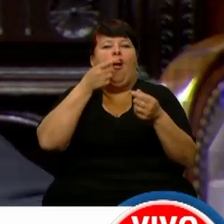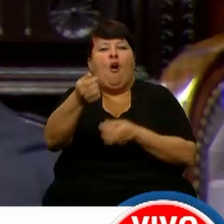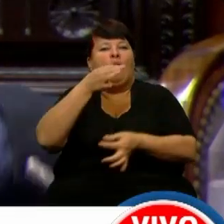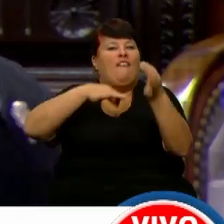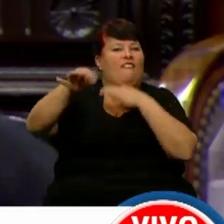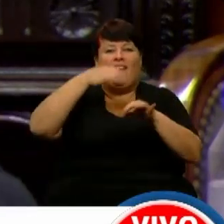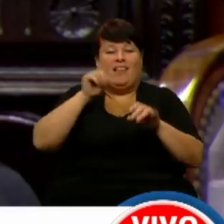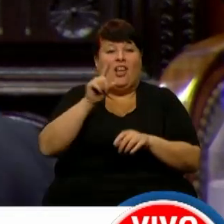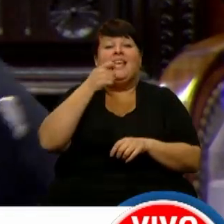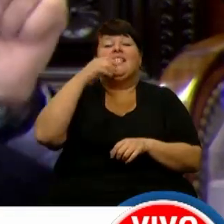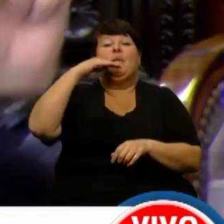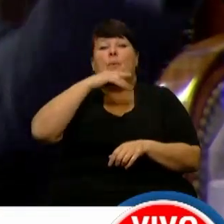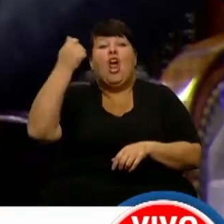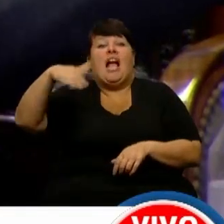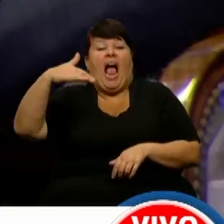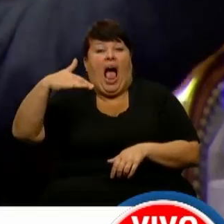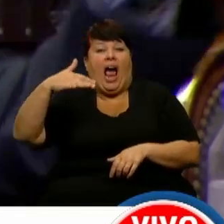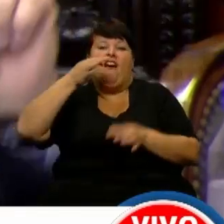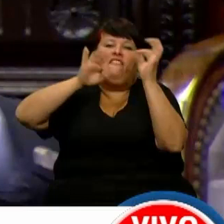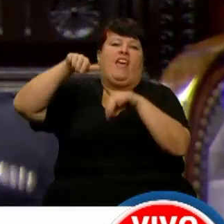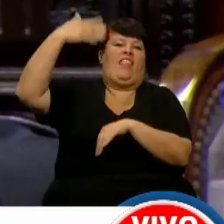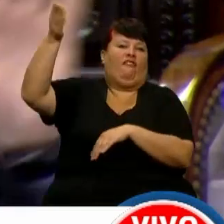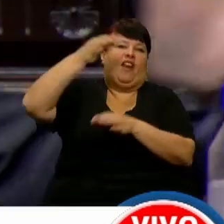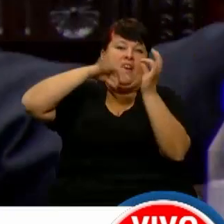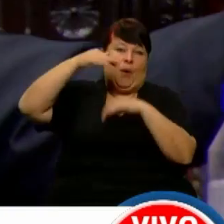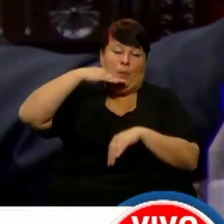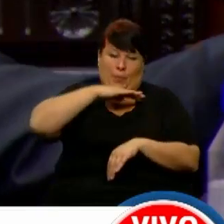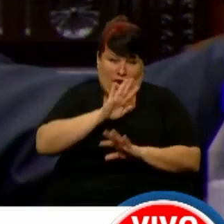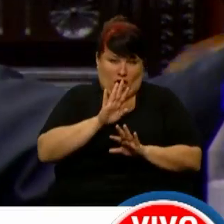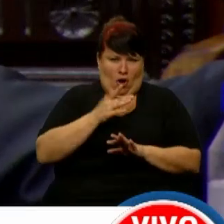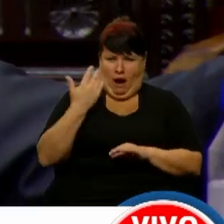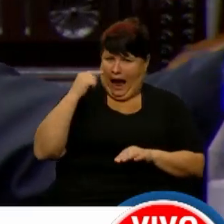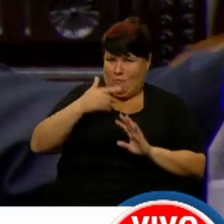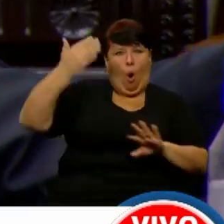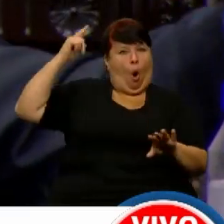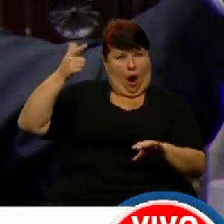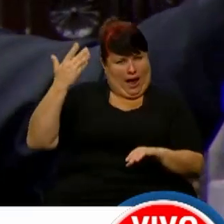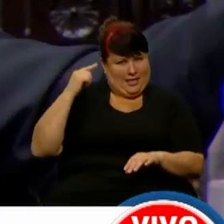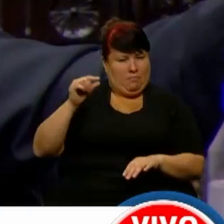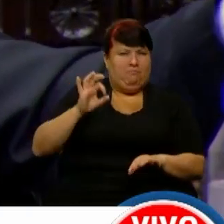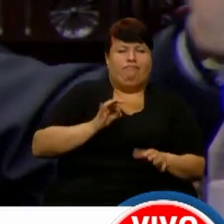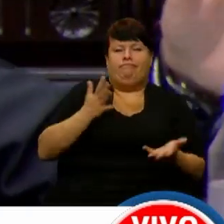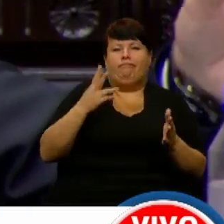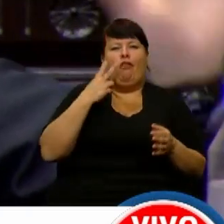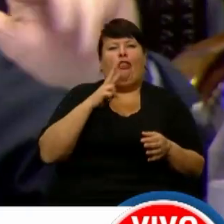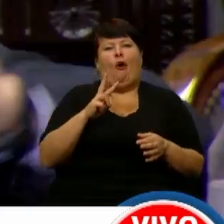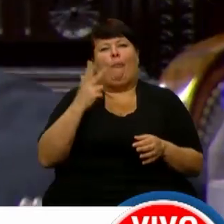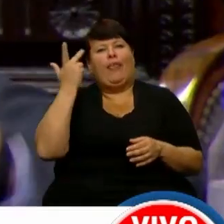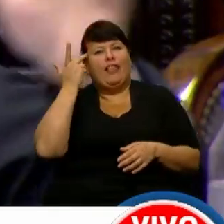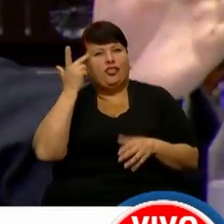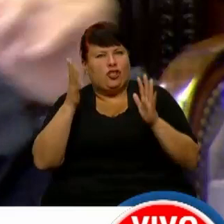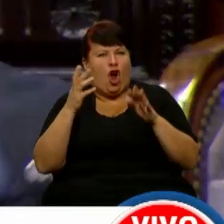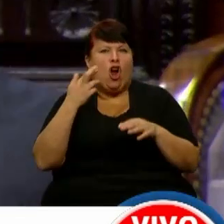demanda. Cuando el vino vale mucho, se importaba vino, estamos hablando no hace mucho tiempo, año